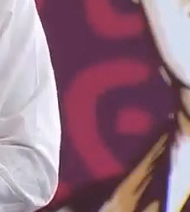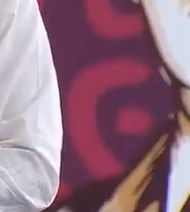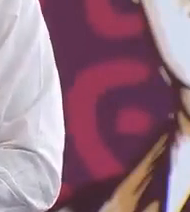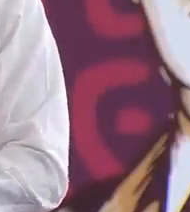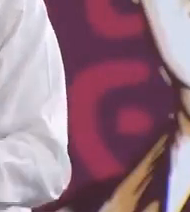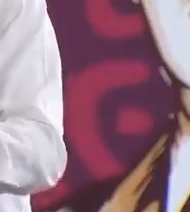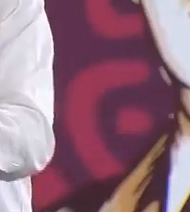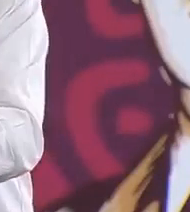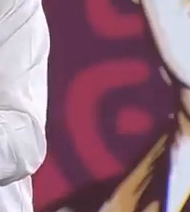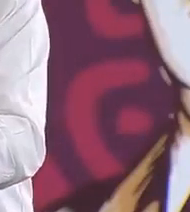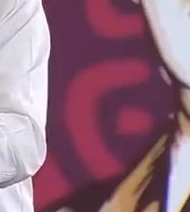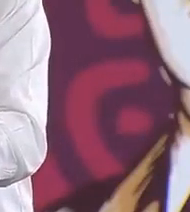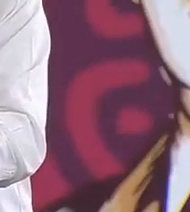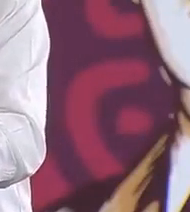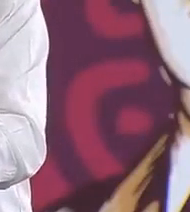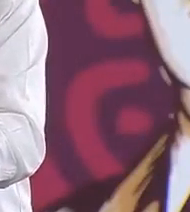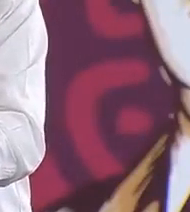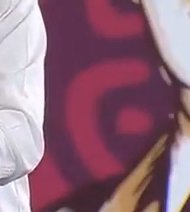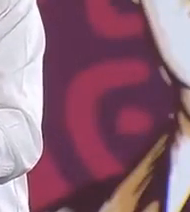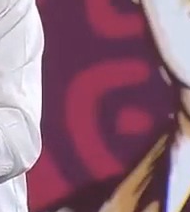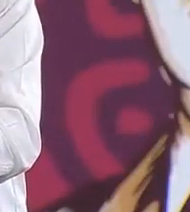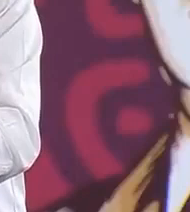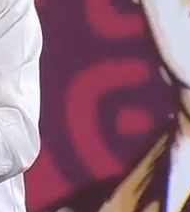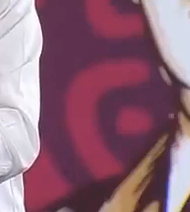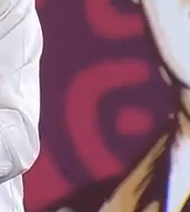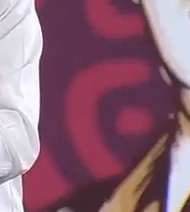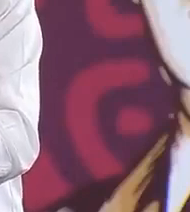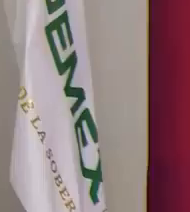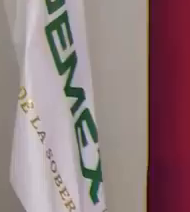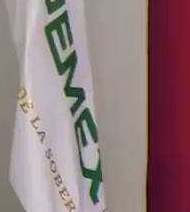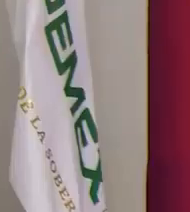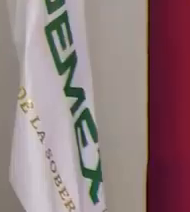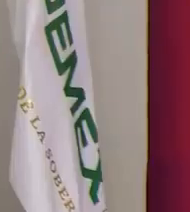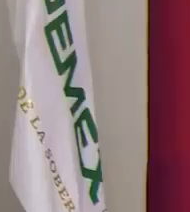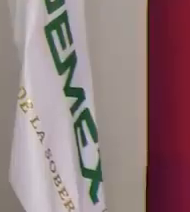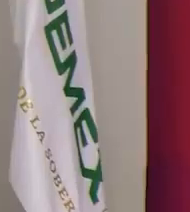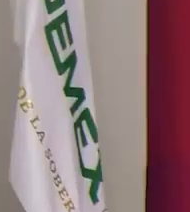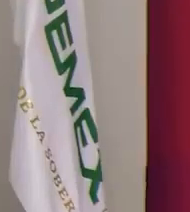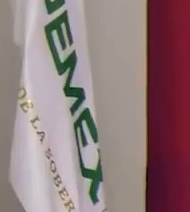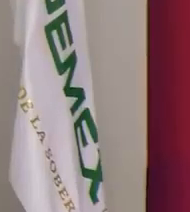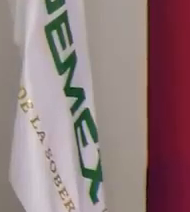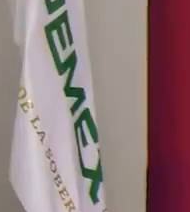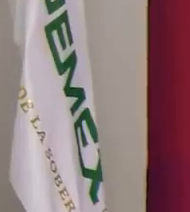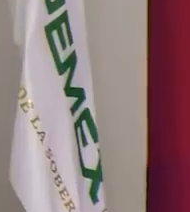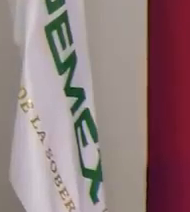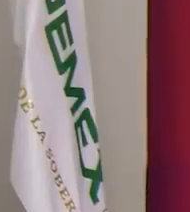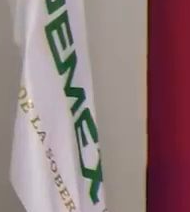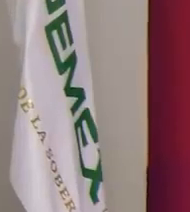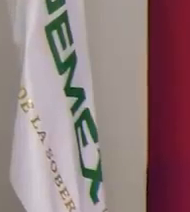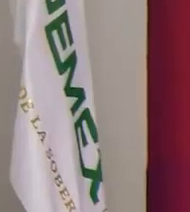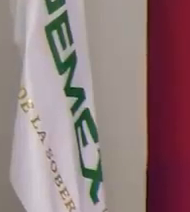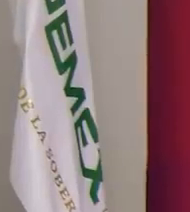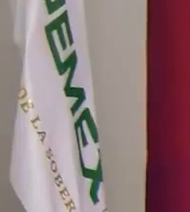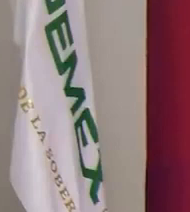decisión para el país, para la nación, la llamada reforma